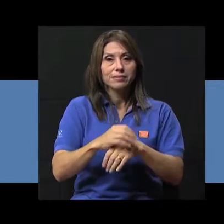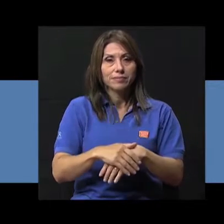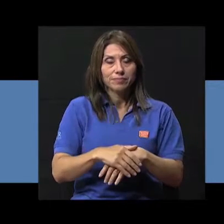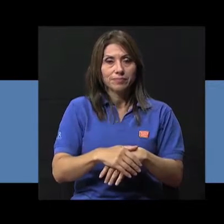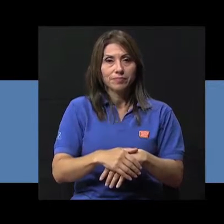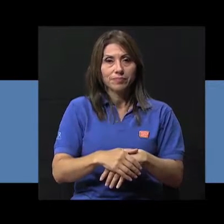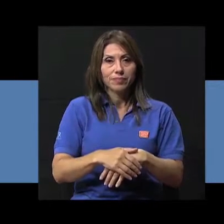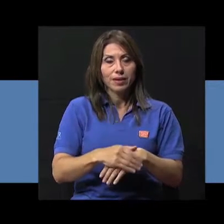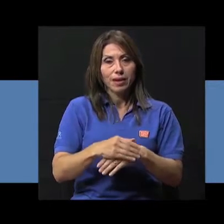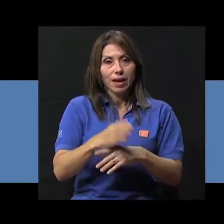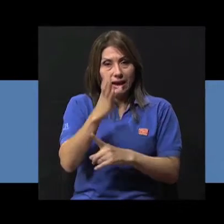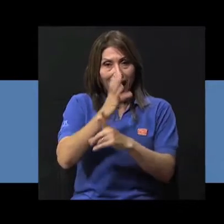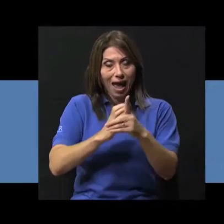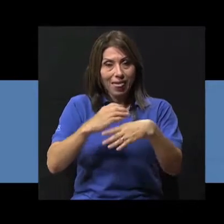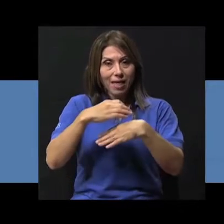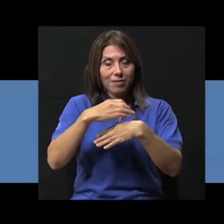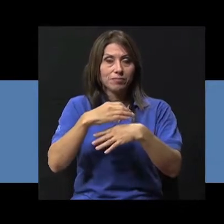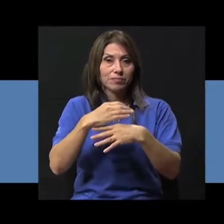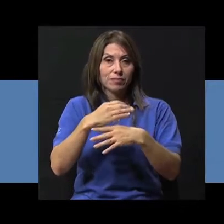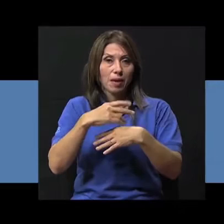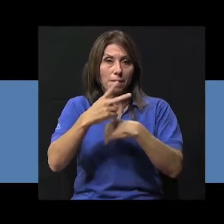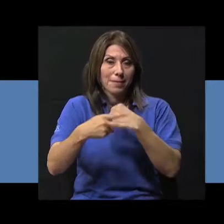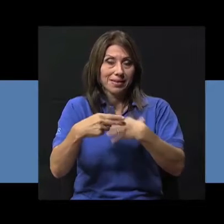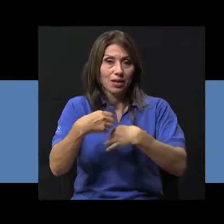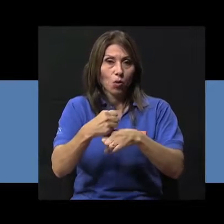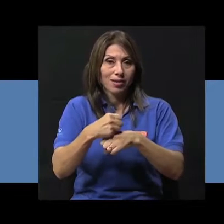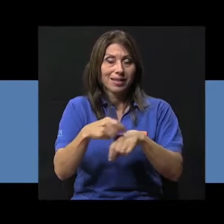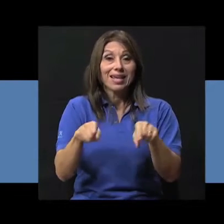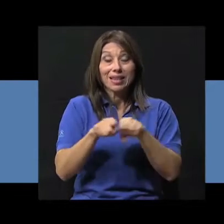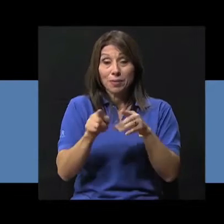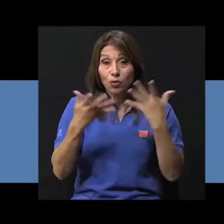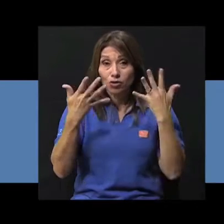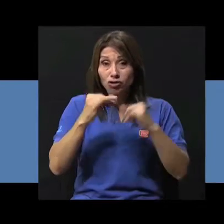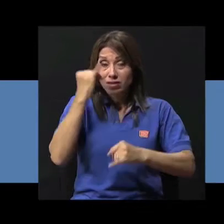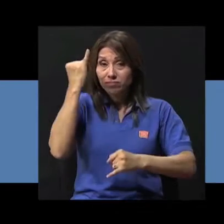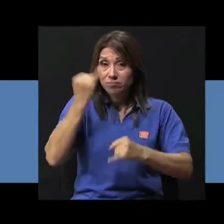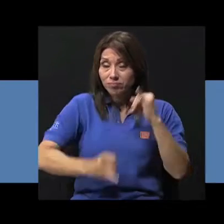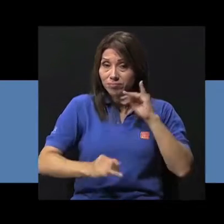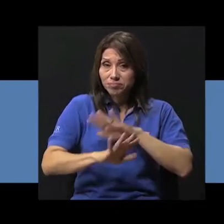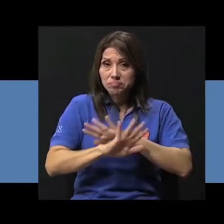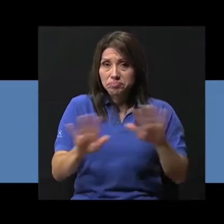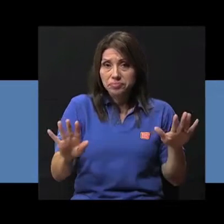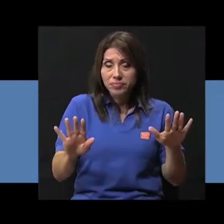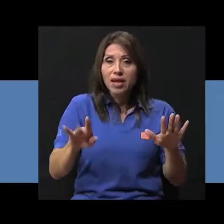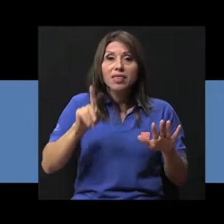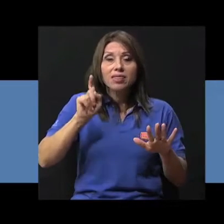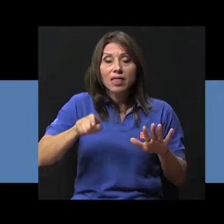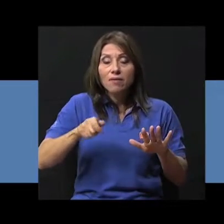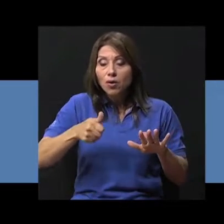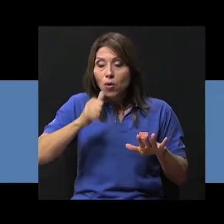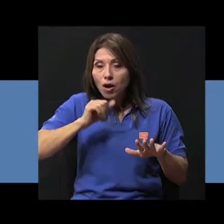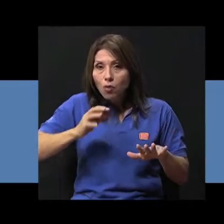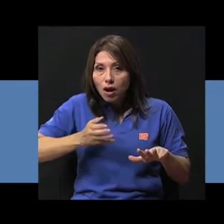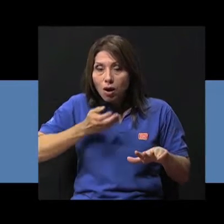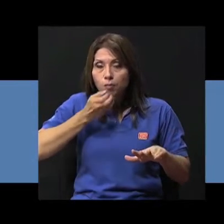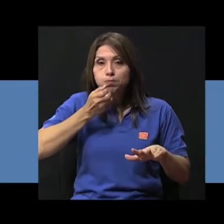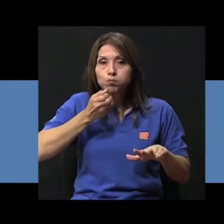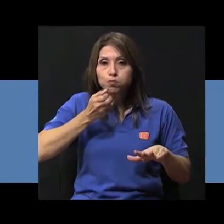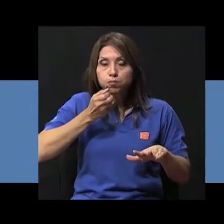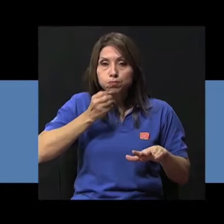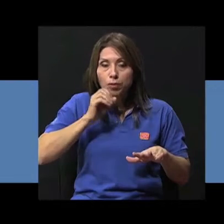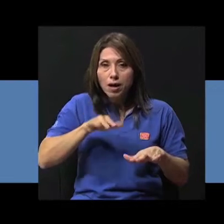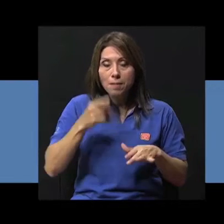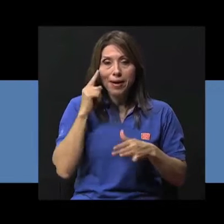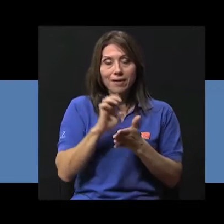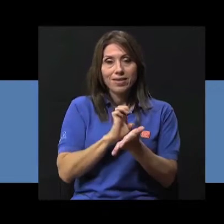que hace, o sea, por cada disparo que hace del dispositivo y debe de enjuagarse una vez terminado de hacer las inhalaciones en la boca